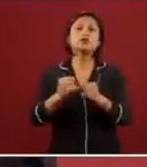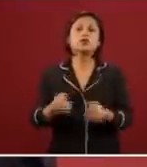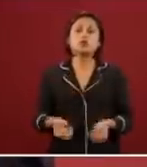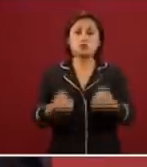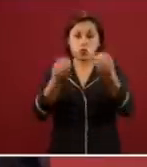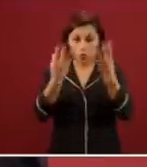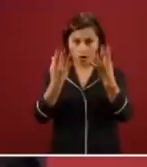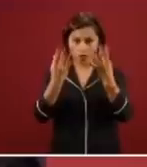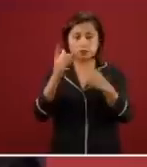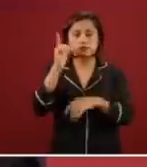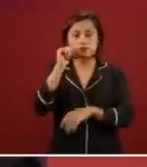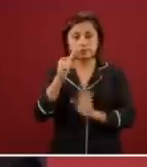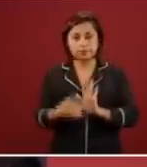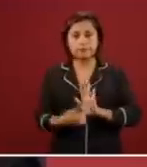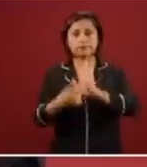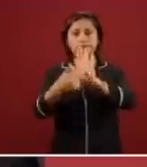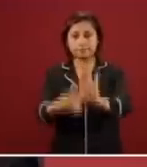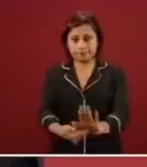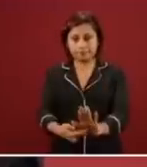¿Cuántos